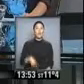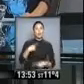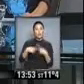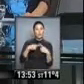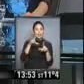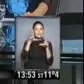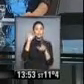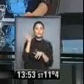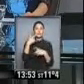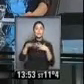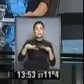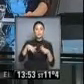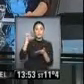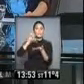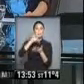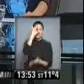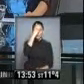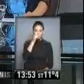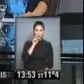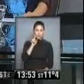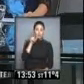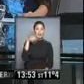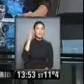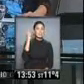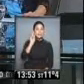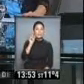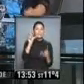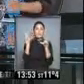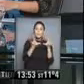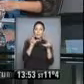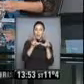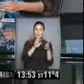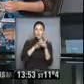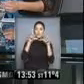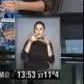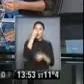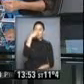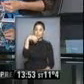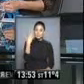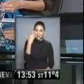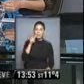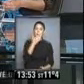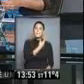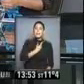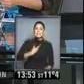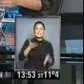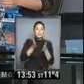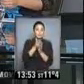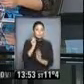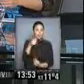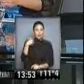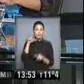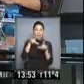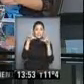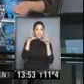Bien, seguimos atentos ahí a todo lo que está pasando en Montevideo. Recién veíamos las imágenes, ¿no?, de todo lo que tiene que ver con la foto oficial. Hola, claro. Los presidentes ya reunidos. Estamos